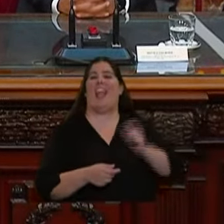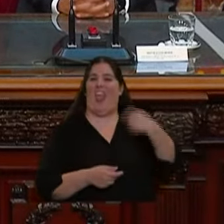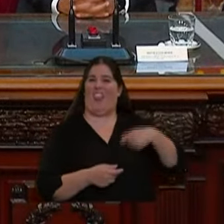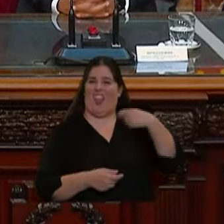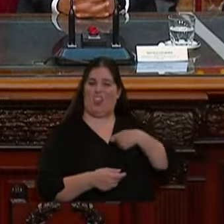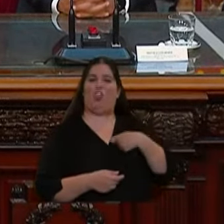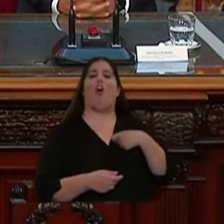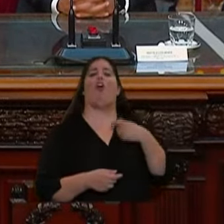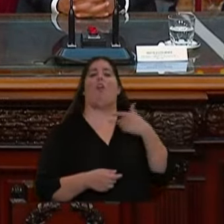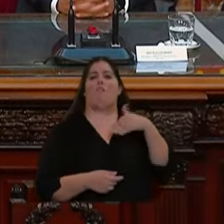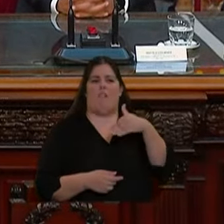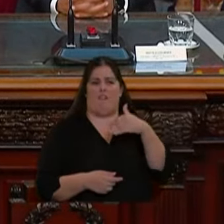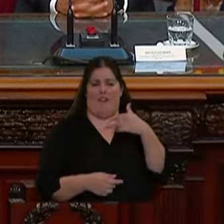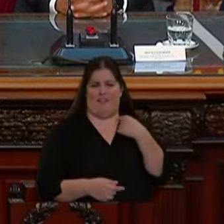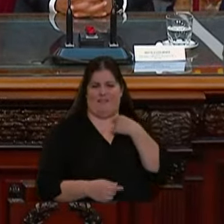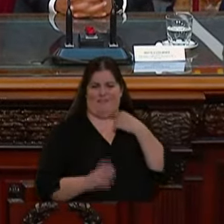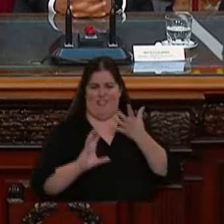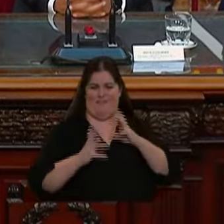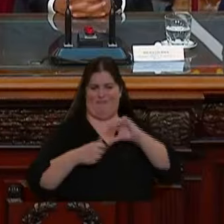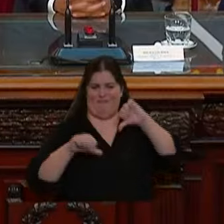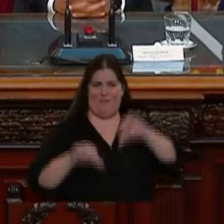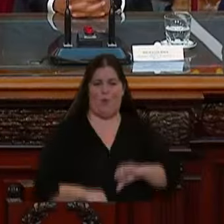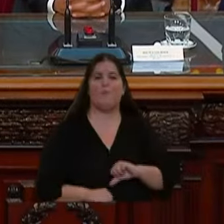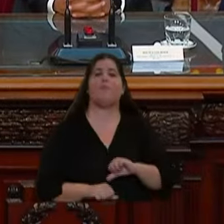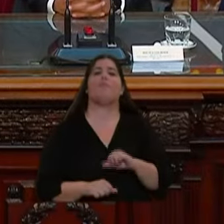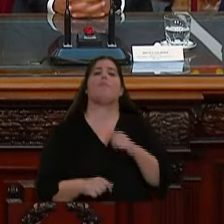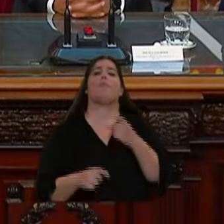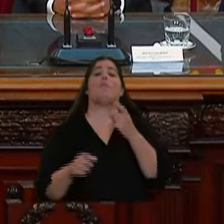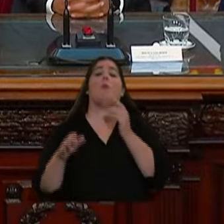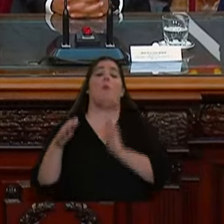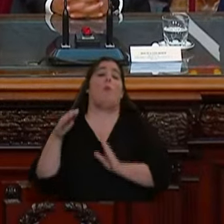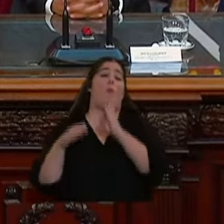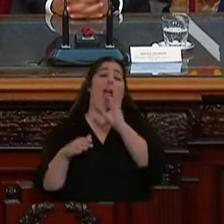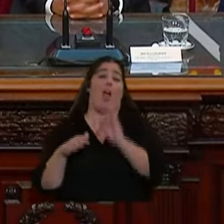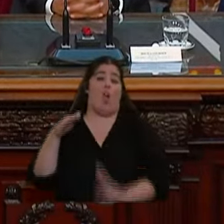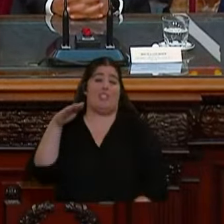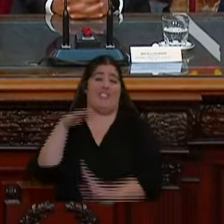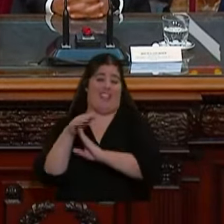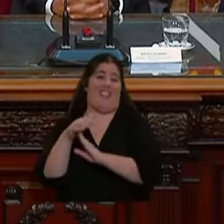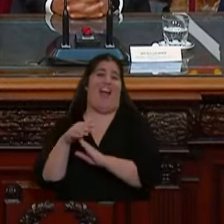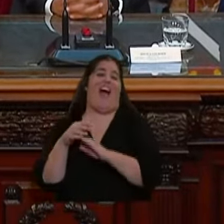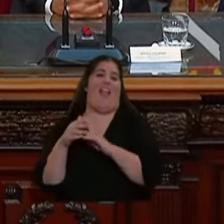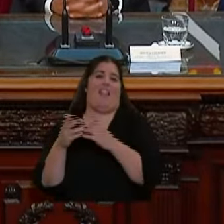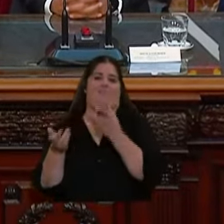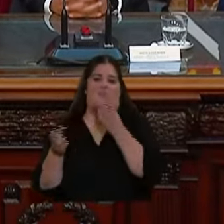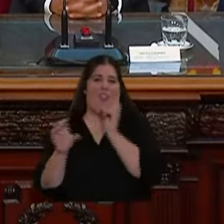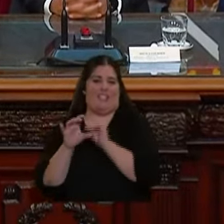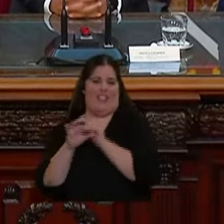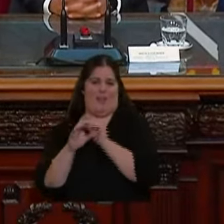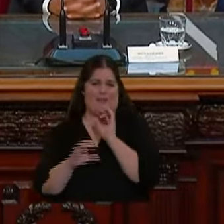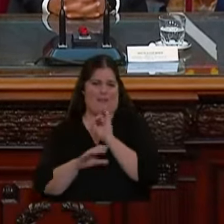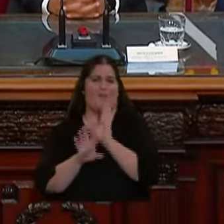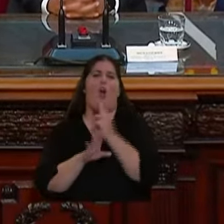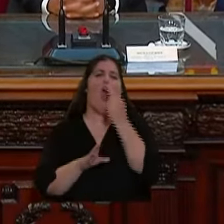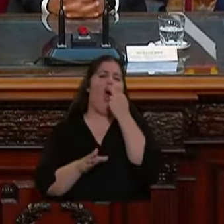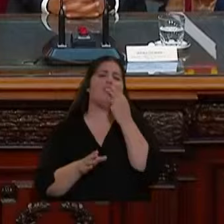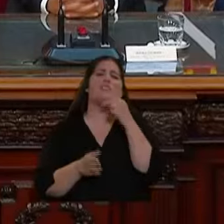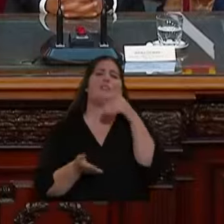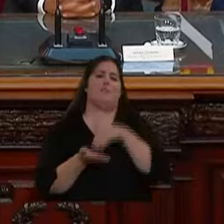al borde del default. Reservas netas negativas en el Banco Central por 11.200 millones de